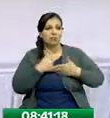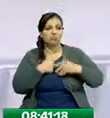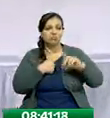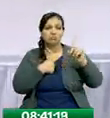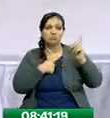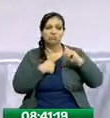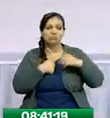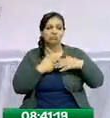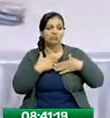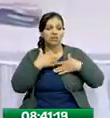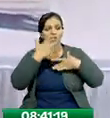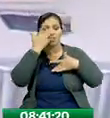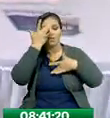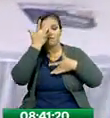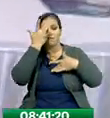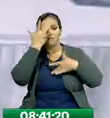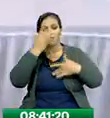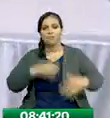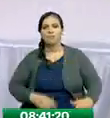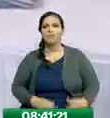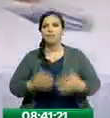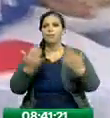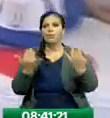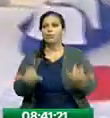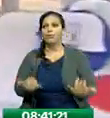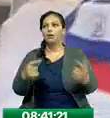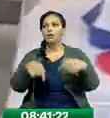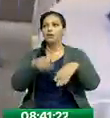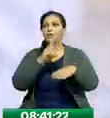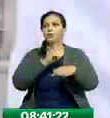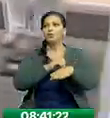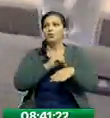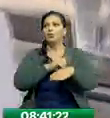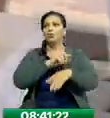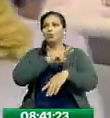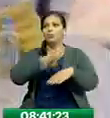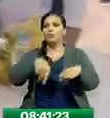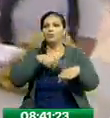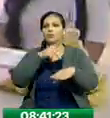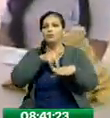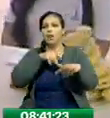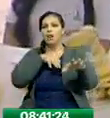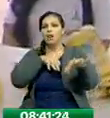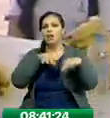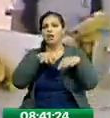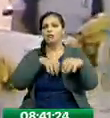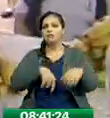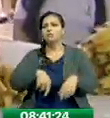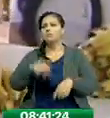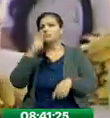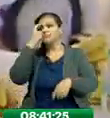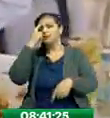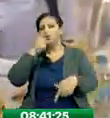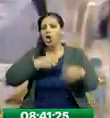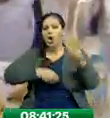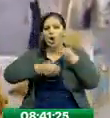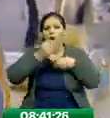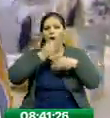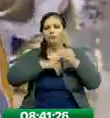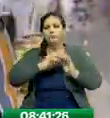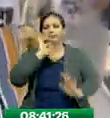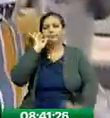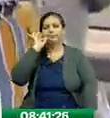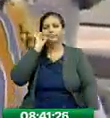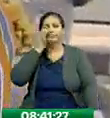nutricionistas y especialistas nos van a explicar cómo mantener cómo seguir comiendo rico como este mismo dice cómo seguir comiendo rico y permanecer rico el que